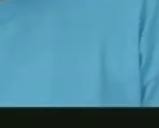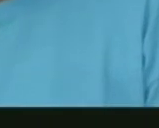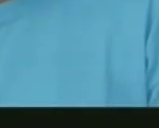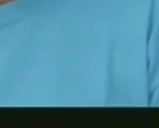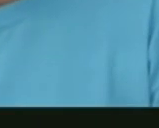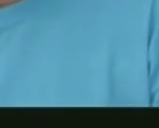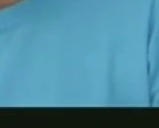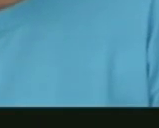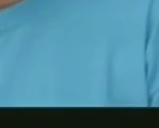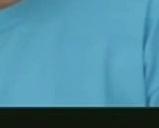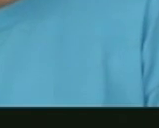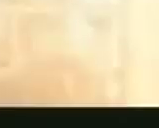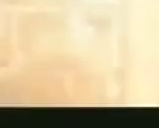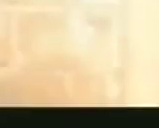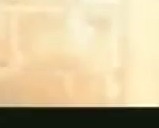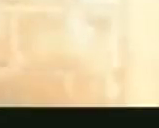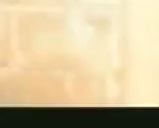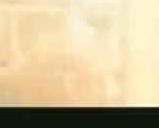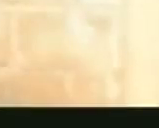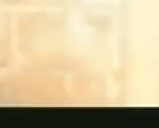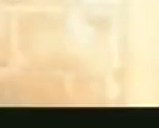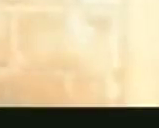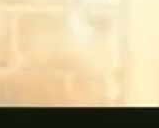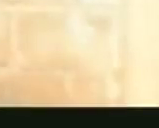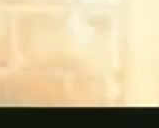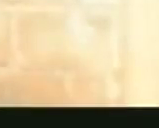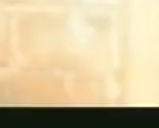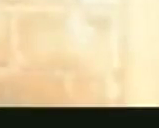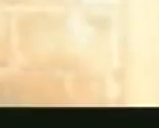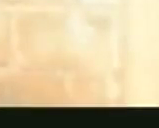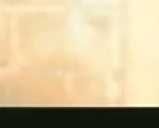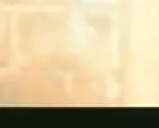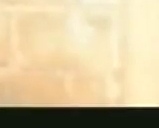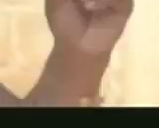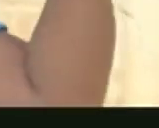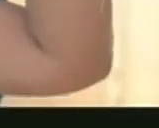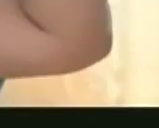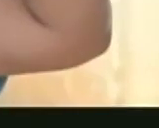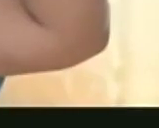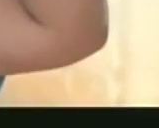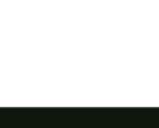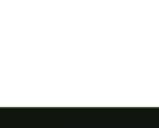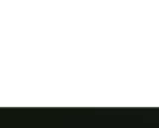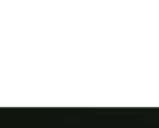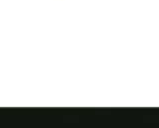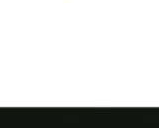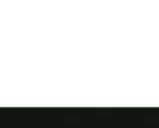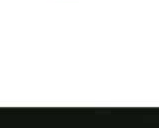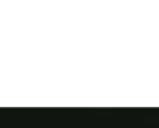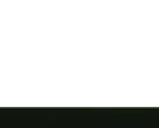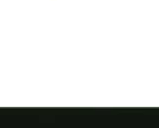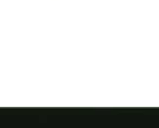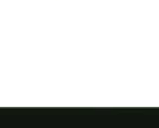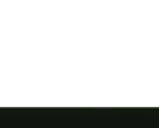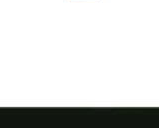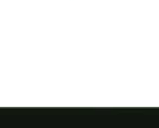65 cambios de residencia. Con trabajo y organización garantizamos la victoria.